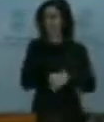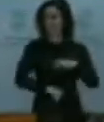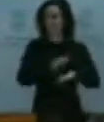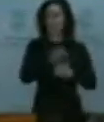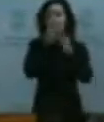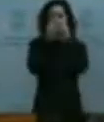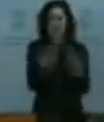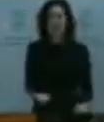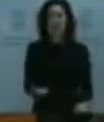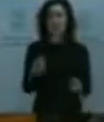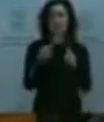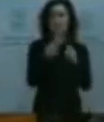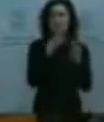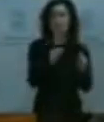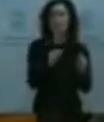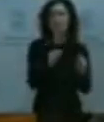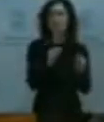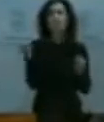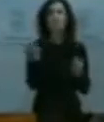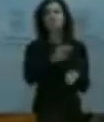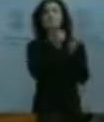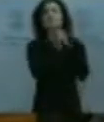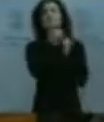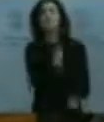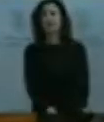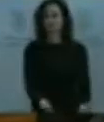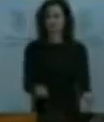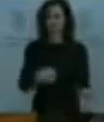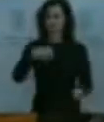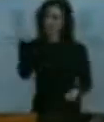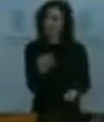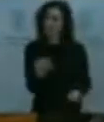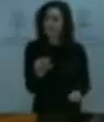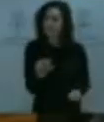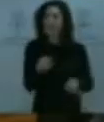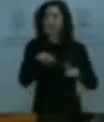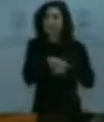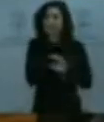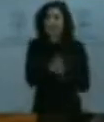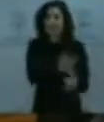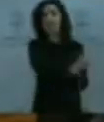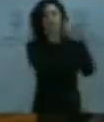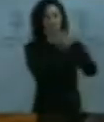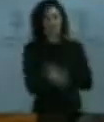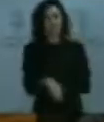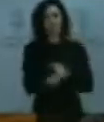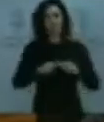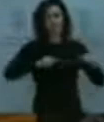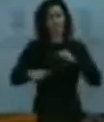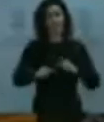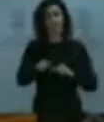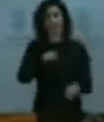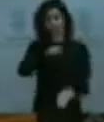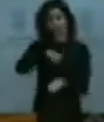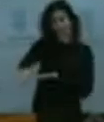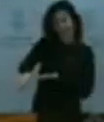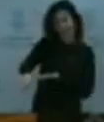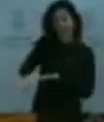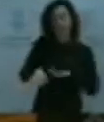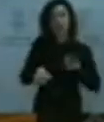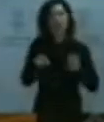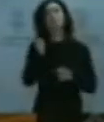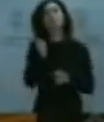es el presupuesto, señora consejera, lo que hay que cambiar es la gestión, es a la gerente. Esa es la única manera de que el ERA funcione